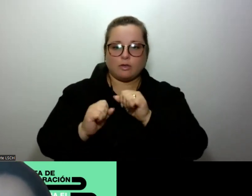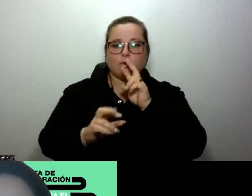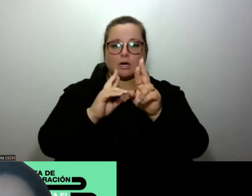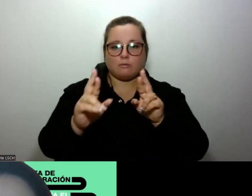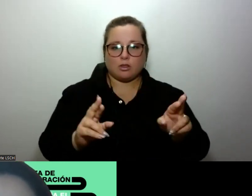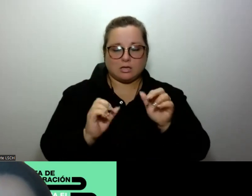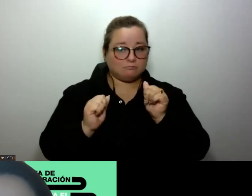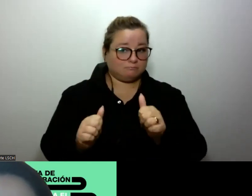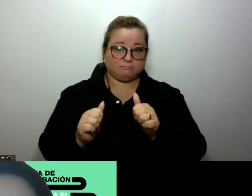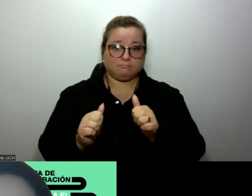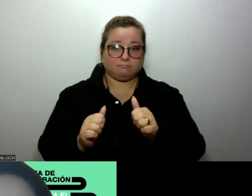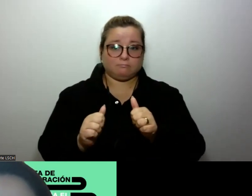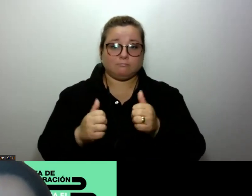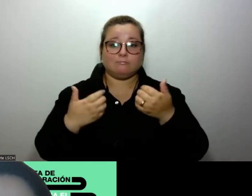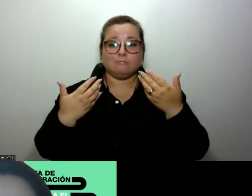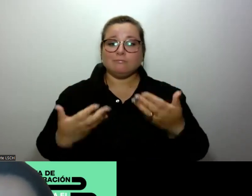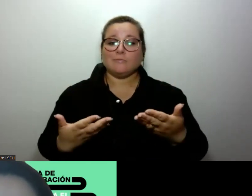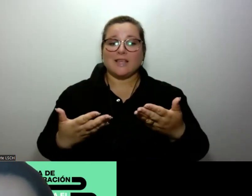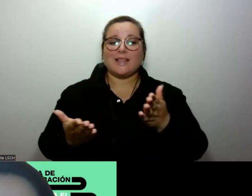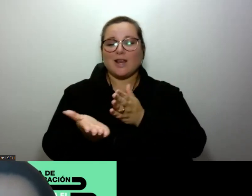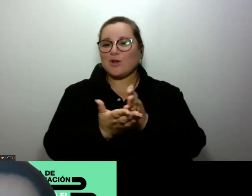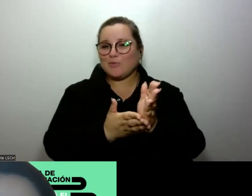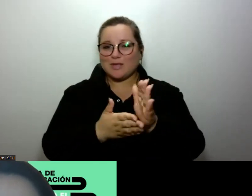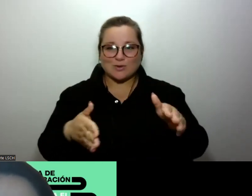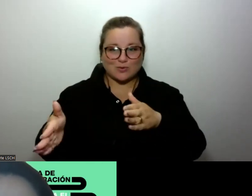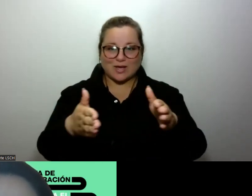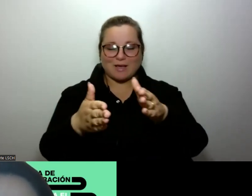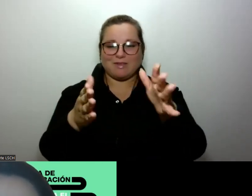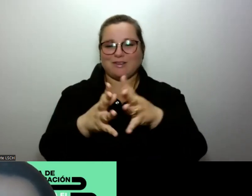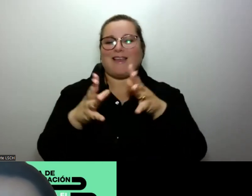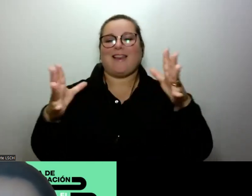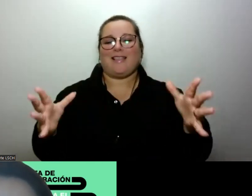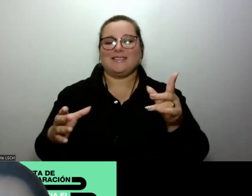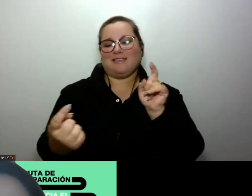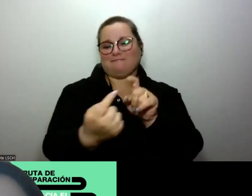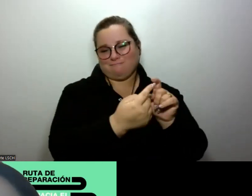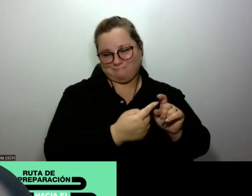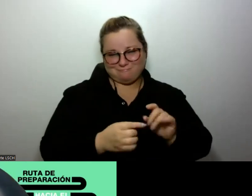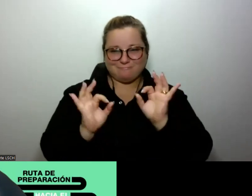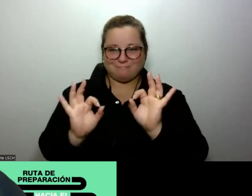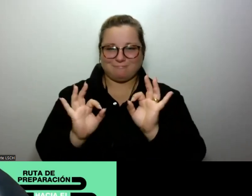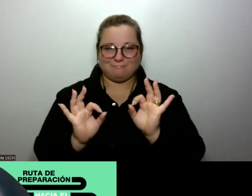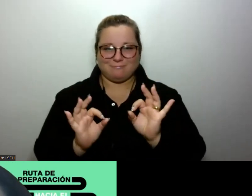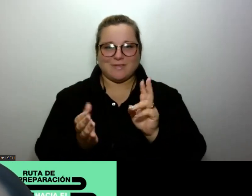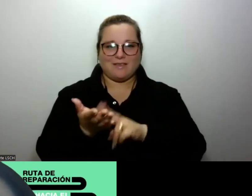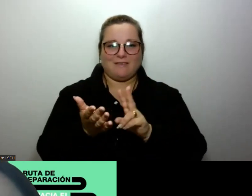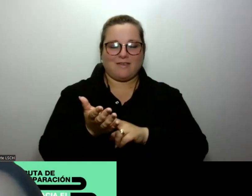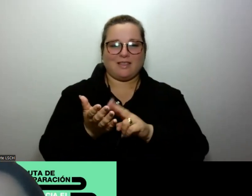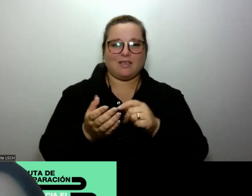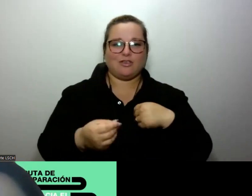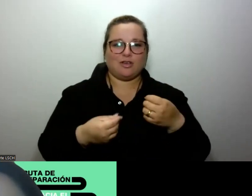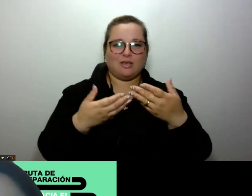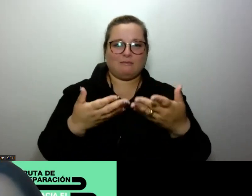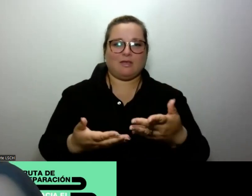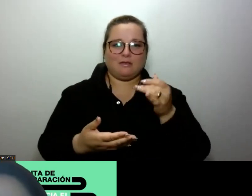Okay este este es el inicio un gran camino así que ahí vamos a seguir en contacto Sí así es yo los invito a